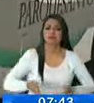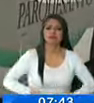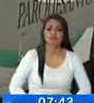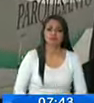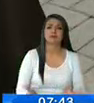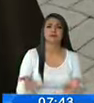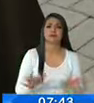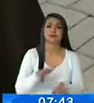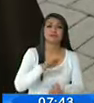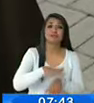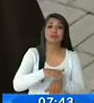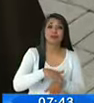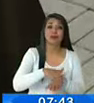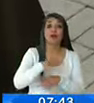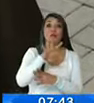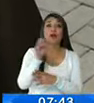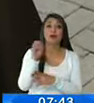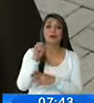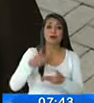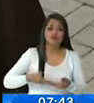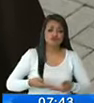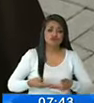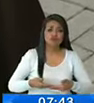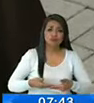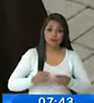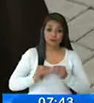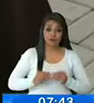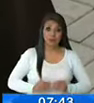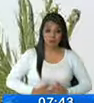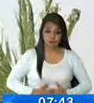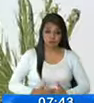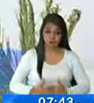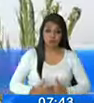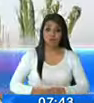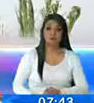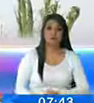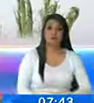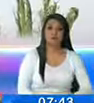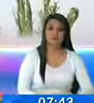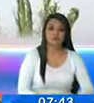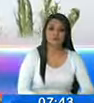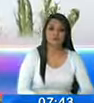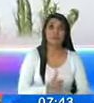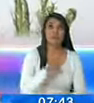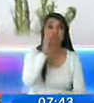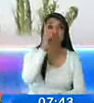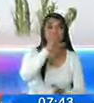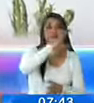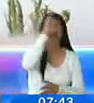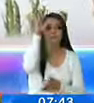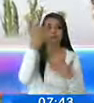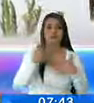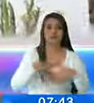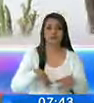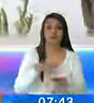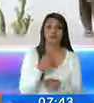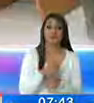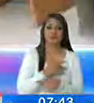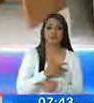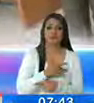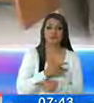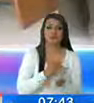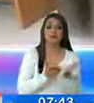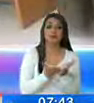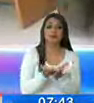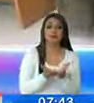estos pequeñitos, 40 en total, se formaran pero regresaran a su verdadera casa, el cielo. Por ello, con una sentida ceremonia, el